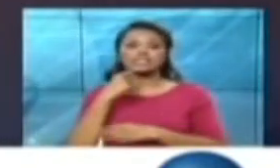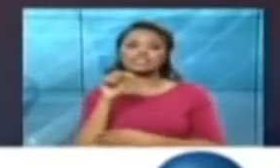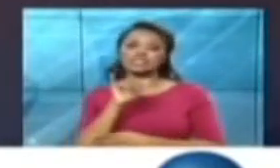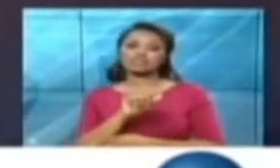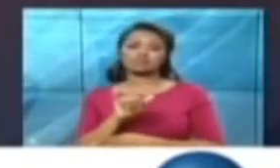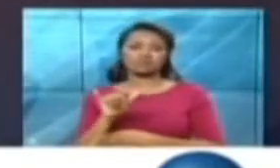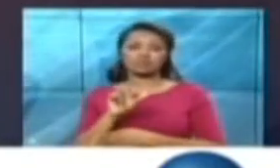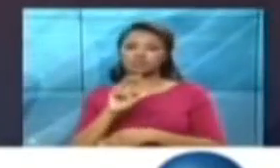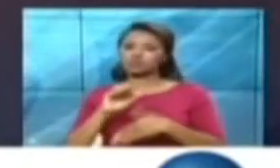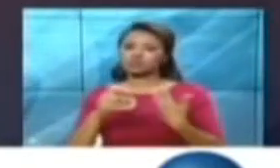lo mismo que están